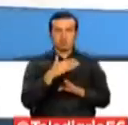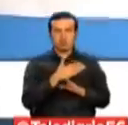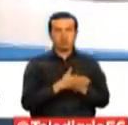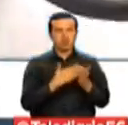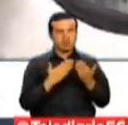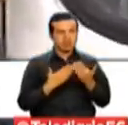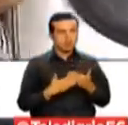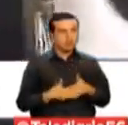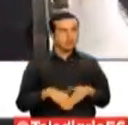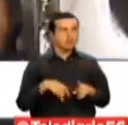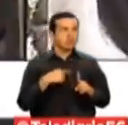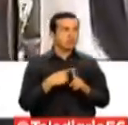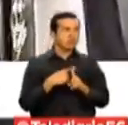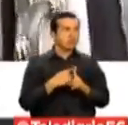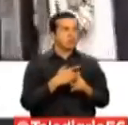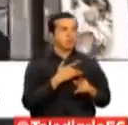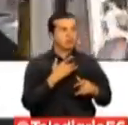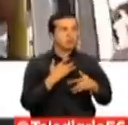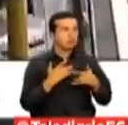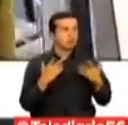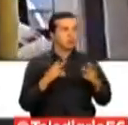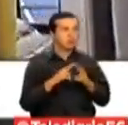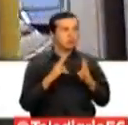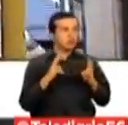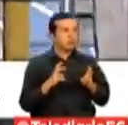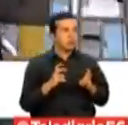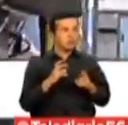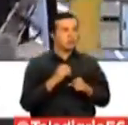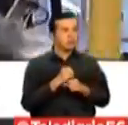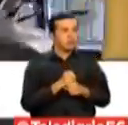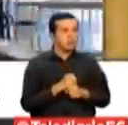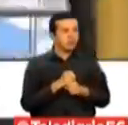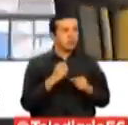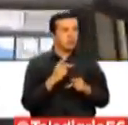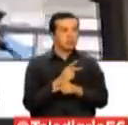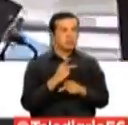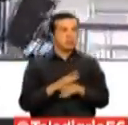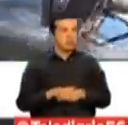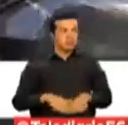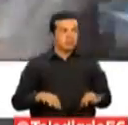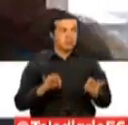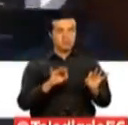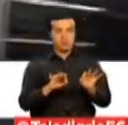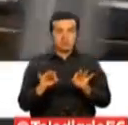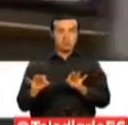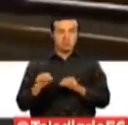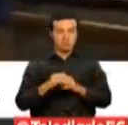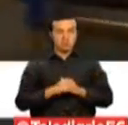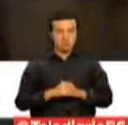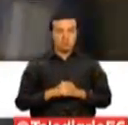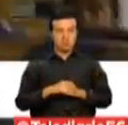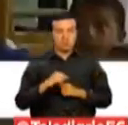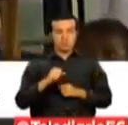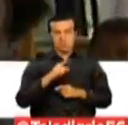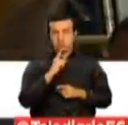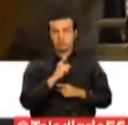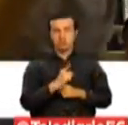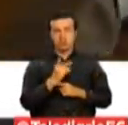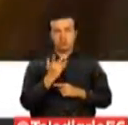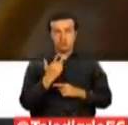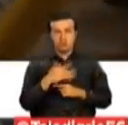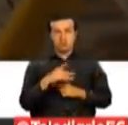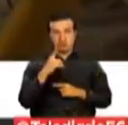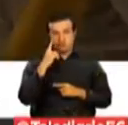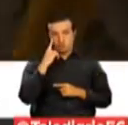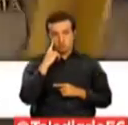dado resultados ya? ¿Cómo han visto ustedes el tema de la delincuencia? ¿Ha dado resultados, coronel? Por supuesto, ya tuvimos una